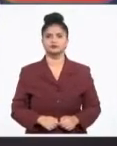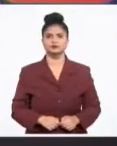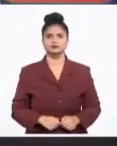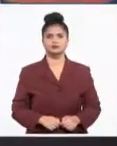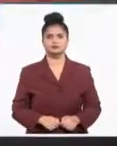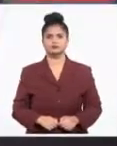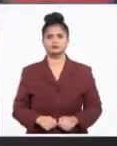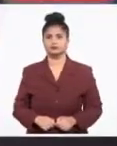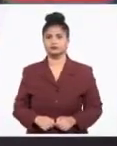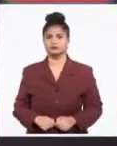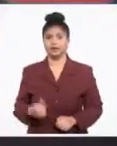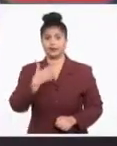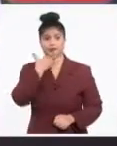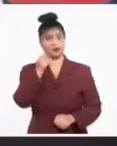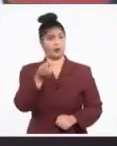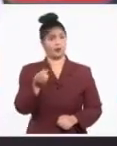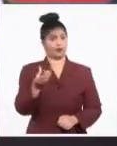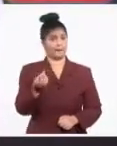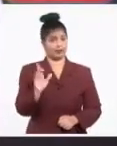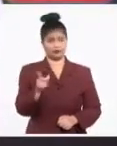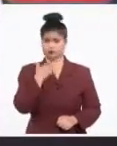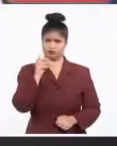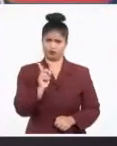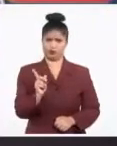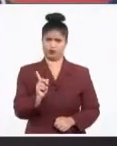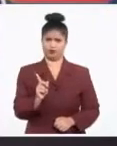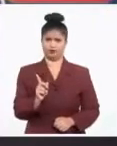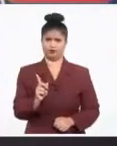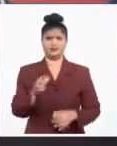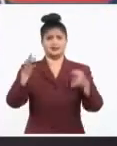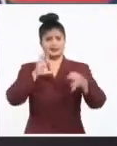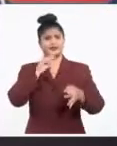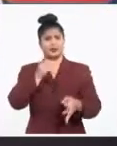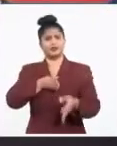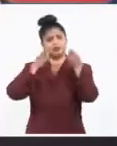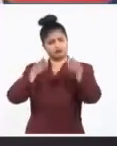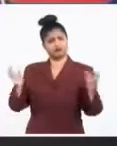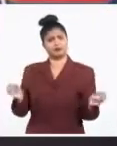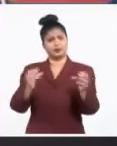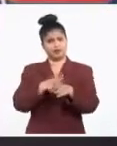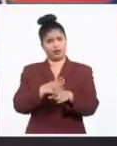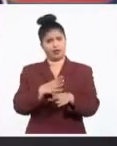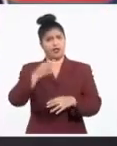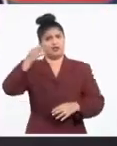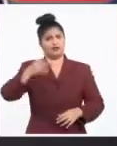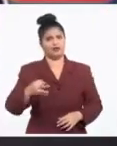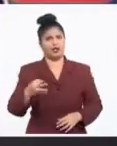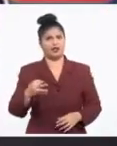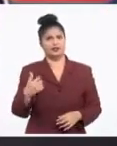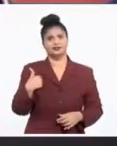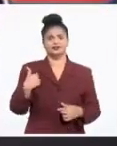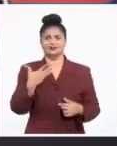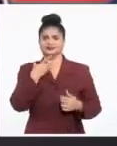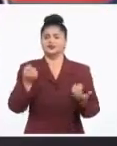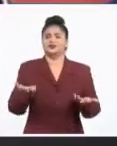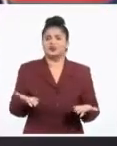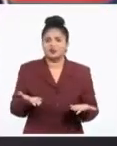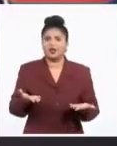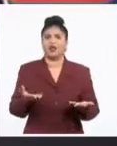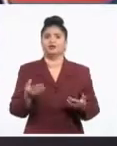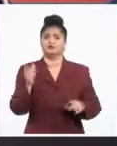Porque nunca he inventado. Entonces, que sea claro que no quiero inventar. Es verdad que el año pasado he intentado